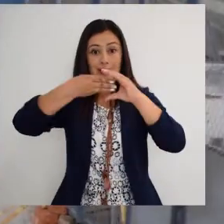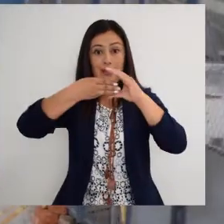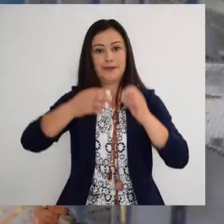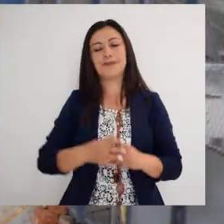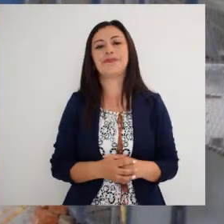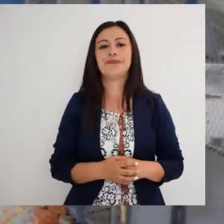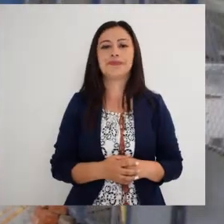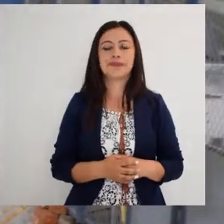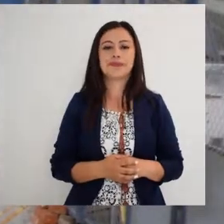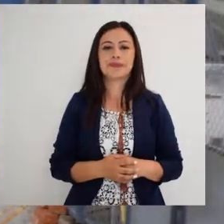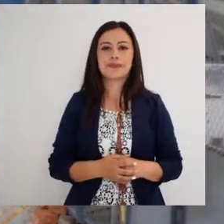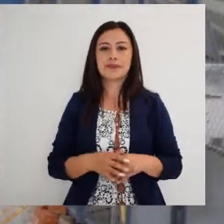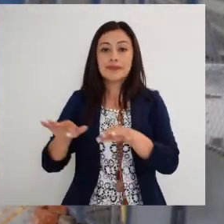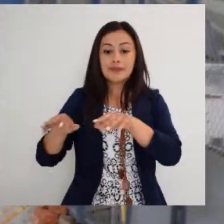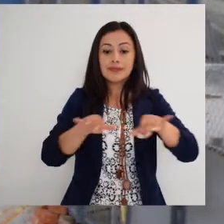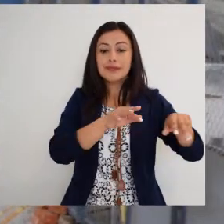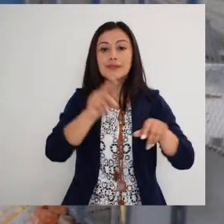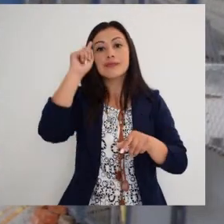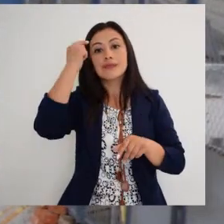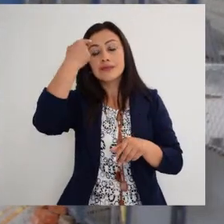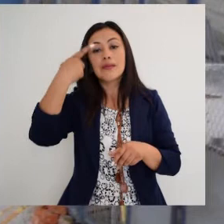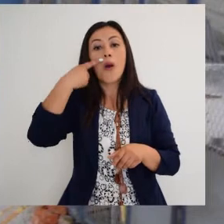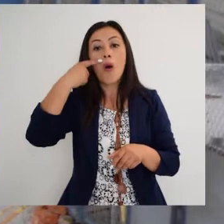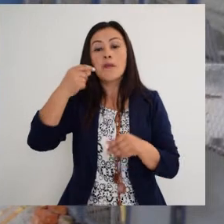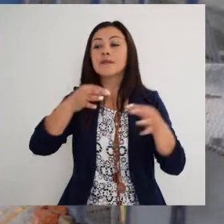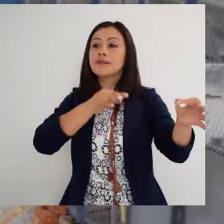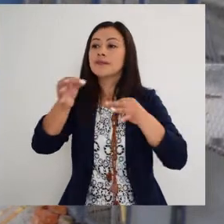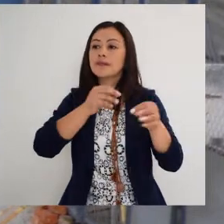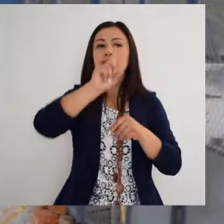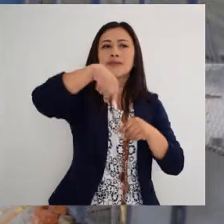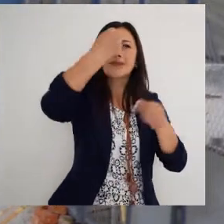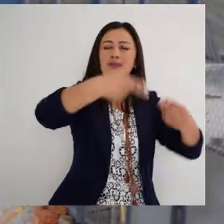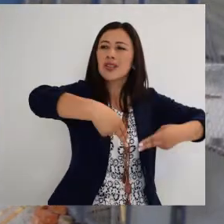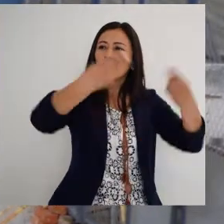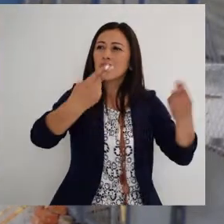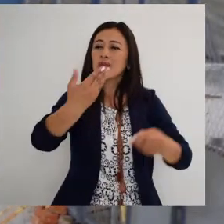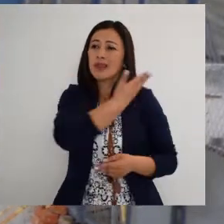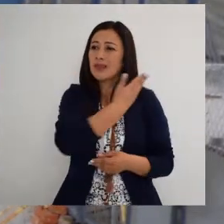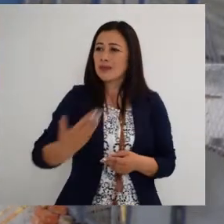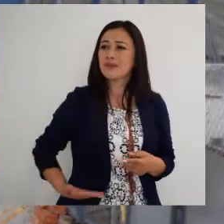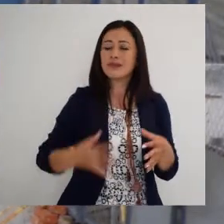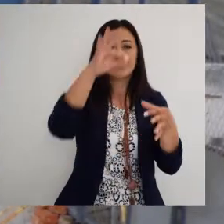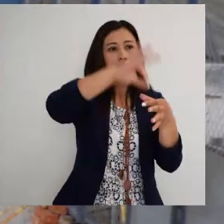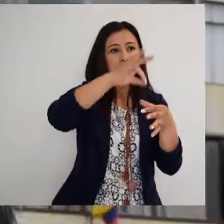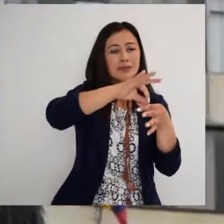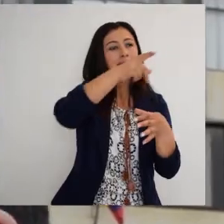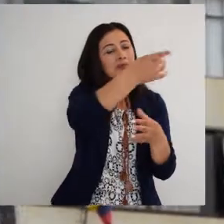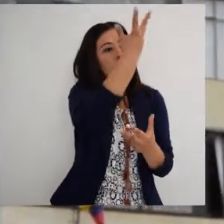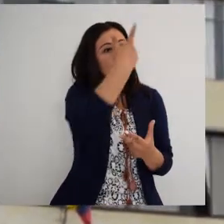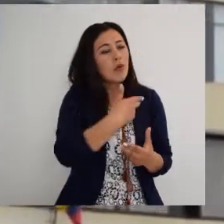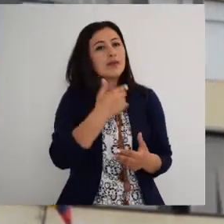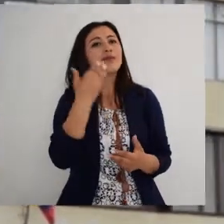El secretario de Gobierno, el doctor Fabio Martínez Villamil, nos habla acerca de la preparación que tiene Tunja para las próximas elecciones presidenciales. La